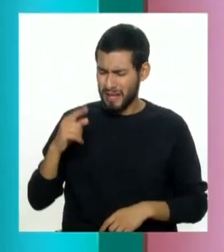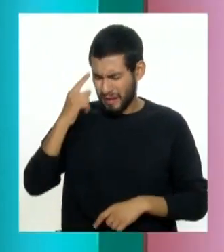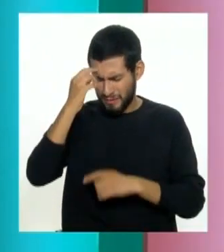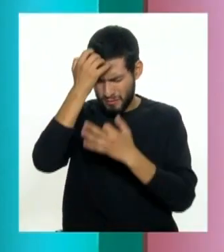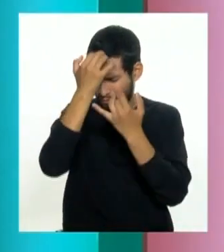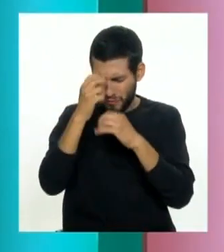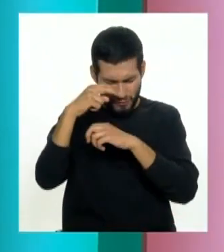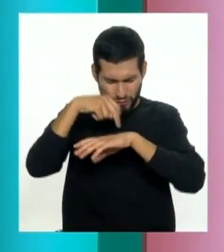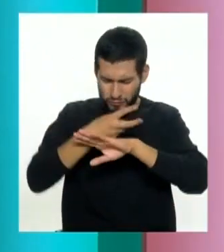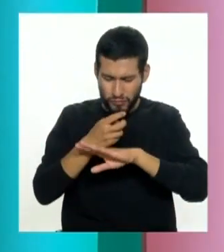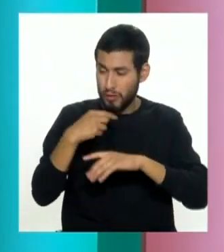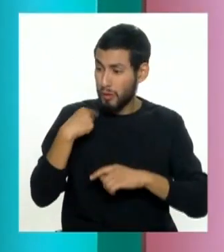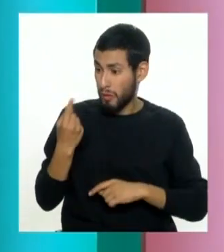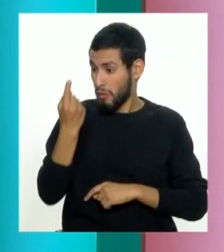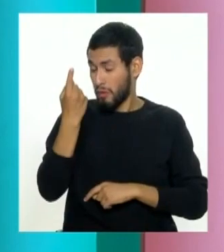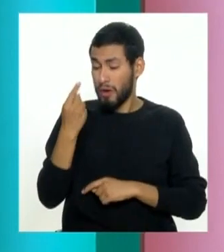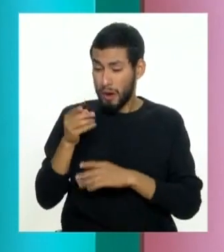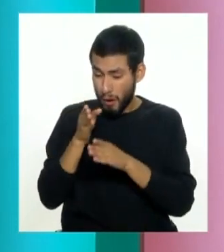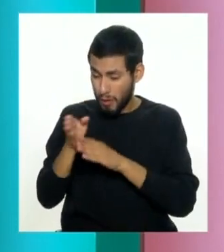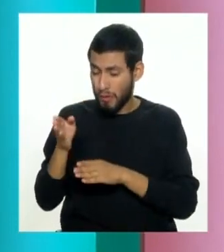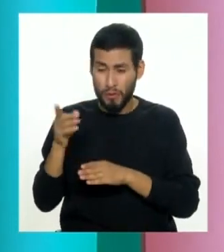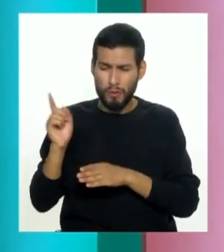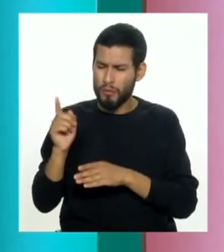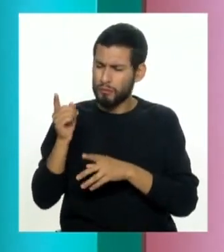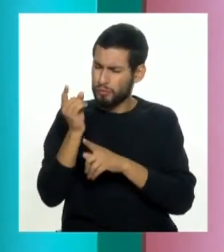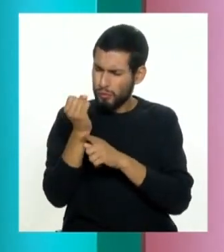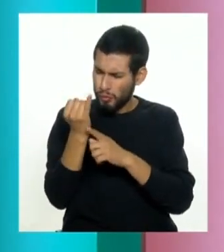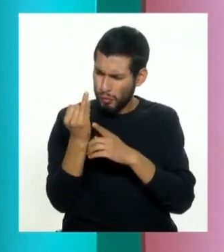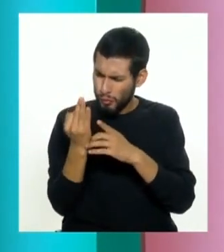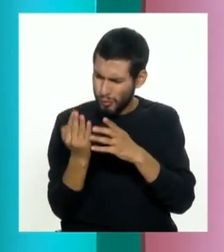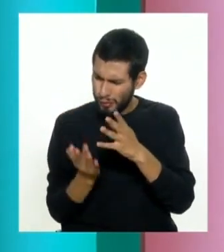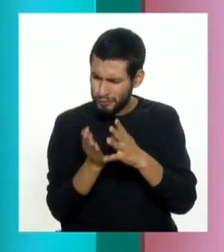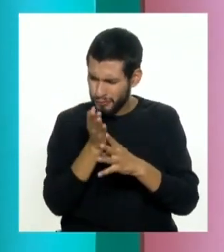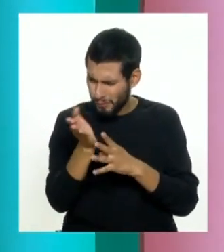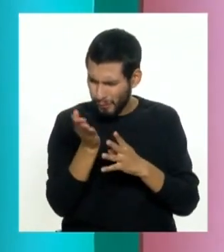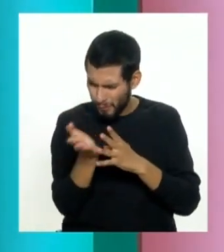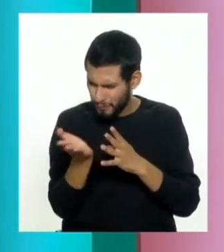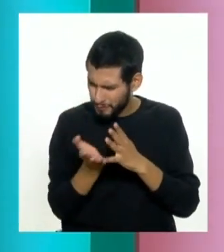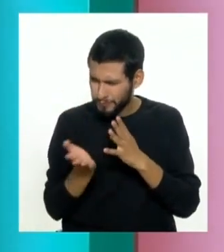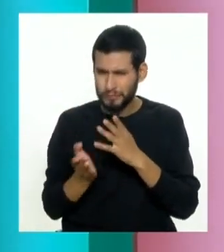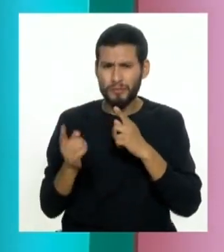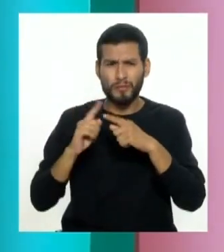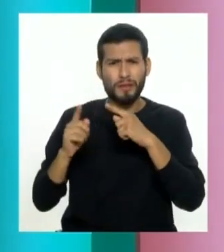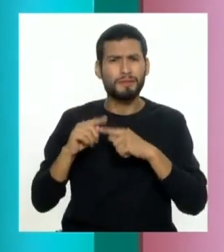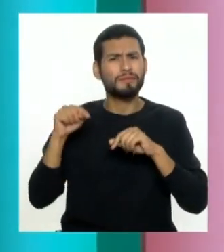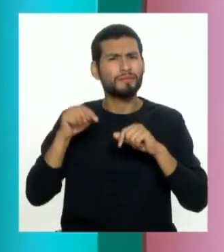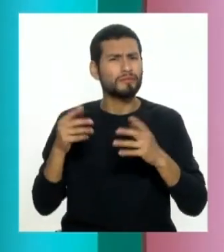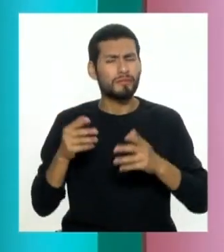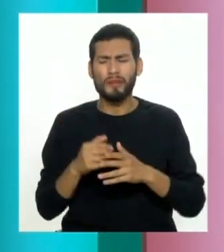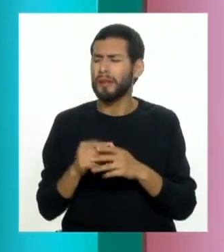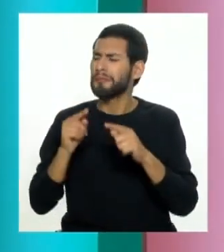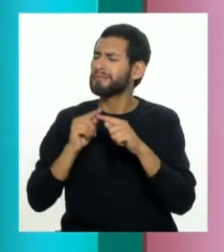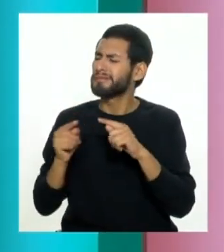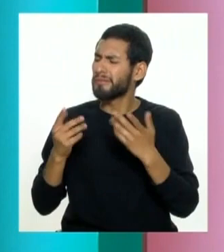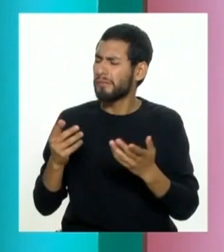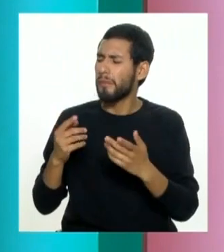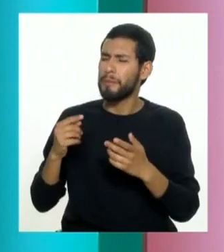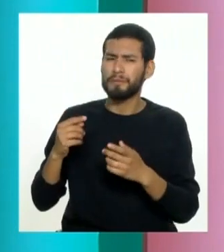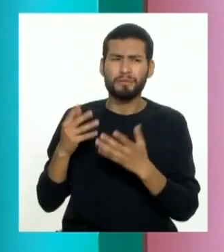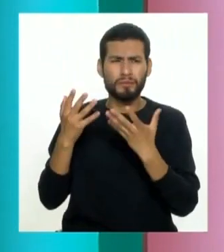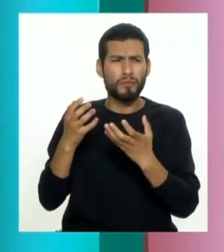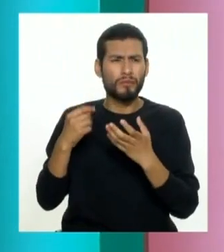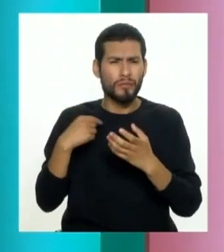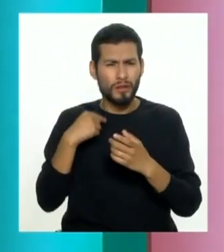de una sola forma de presentación, sino de muchas manifestaciones y de muchas causas también. Pero casualmente, en el ánimo de ser